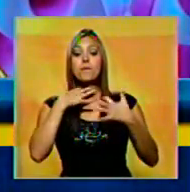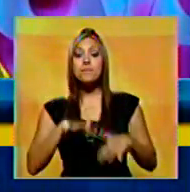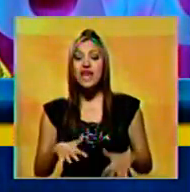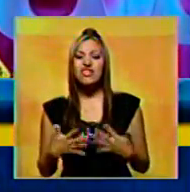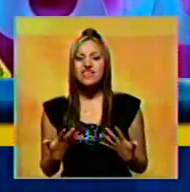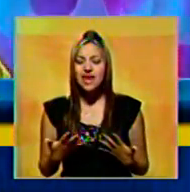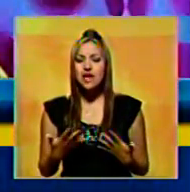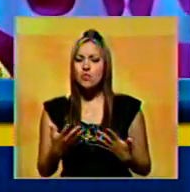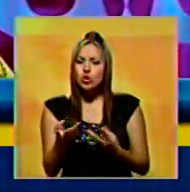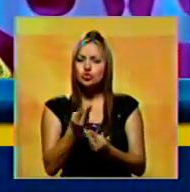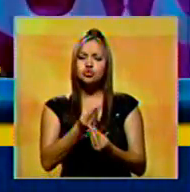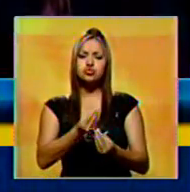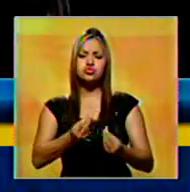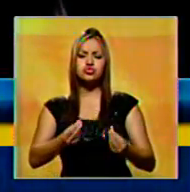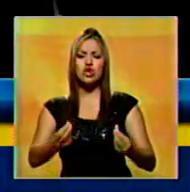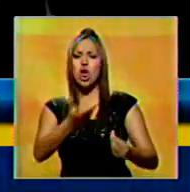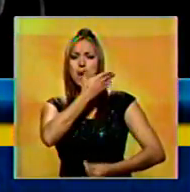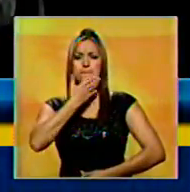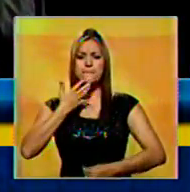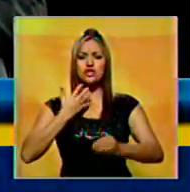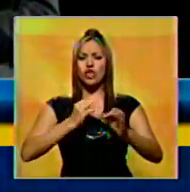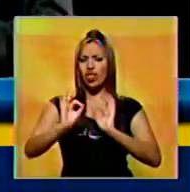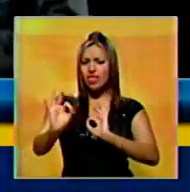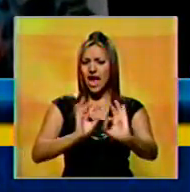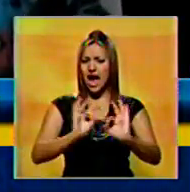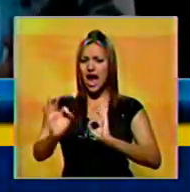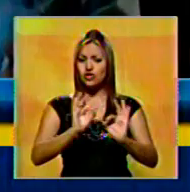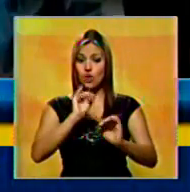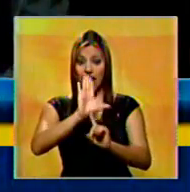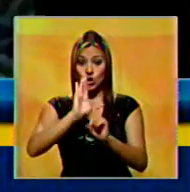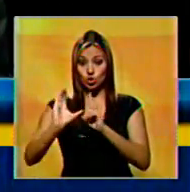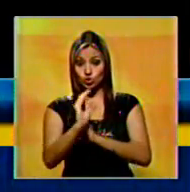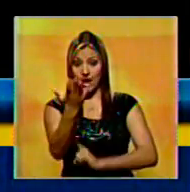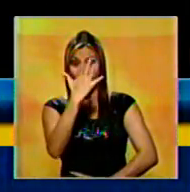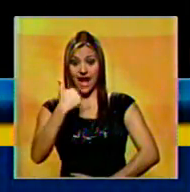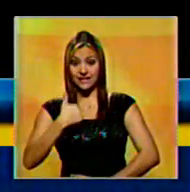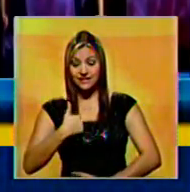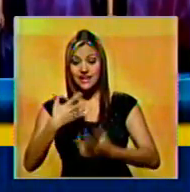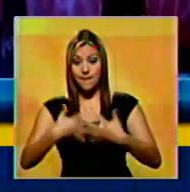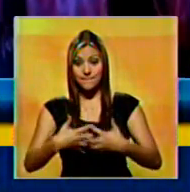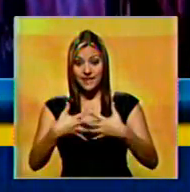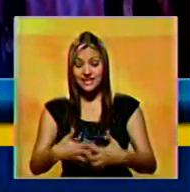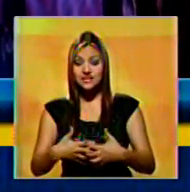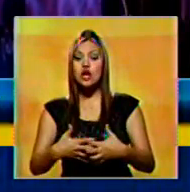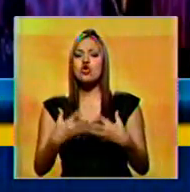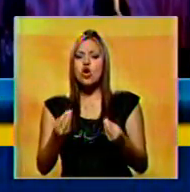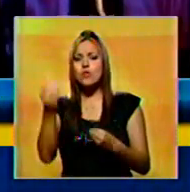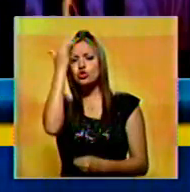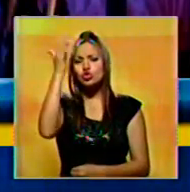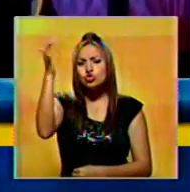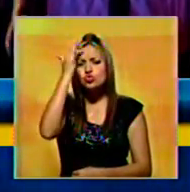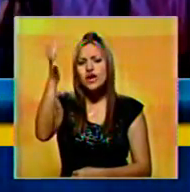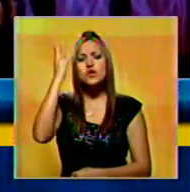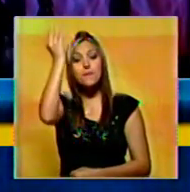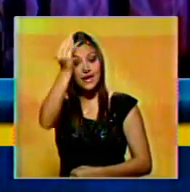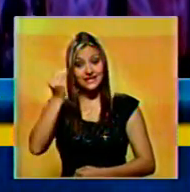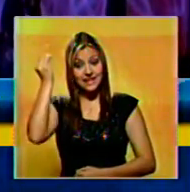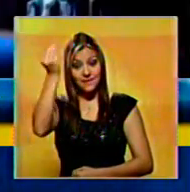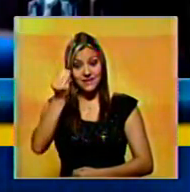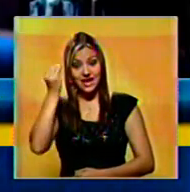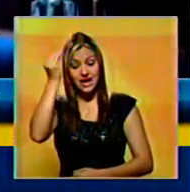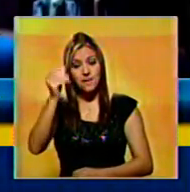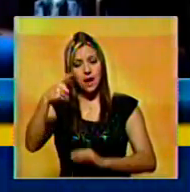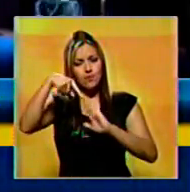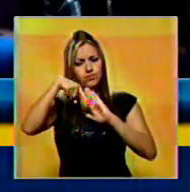esa majestuosidad o esa teatralidad que nos ha caracterizado como compañía. Un recorrido por esos sueños, esos pensamientos